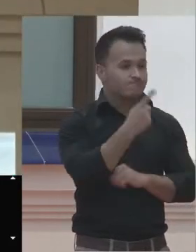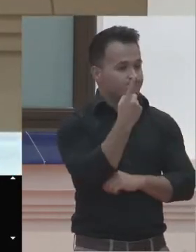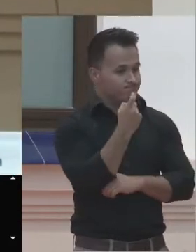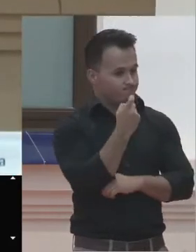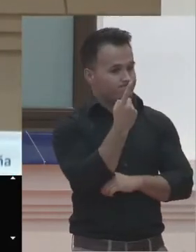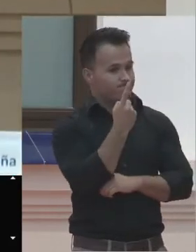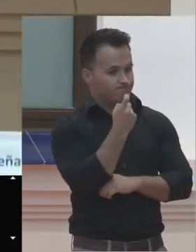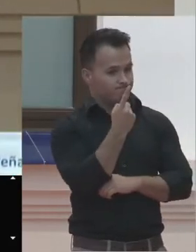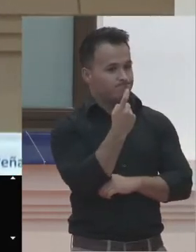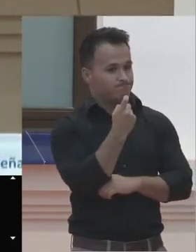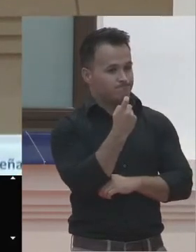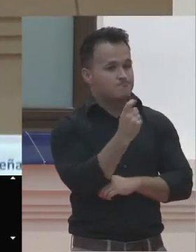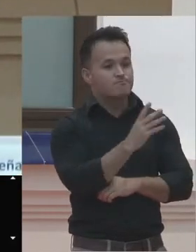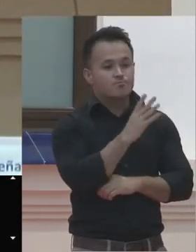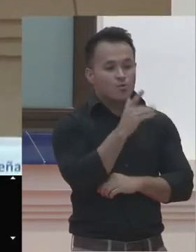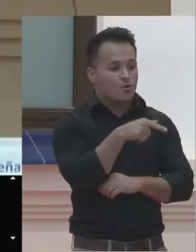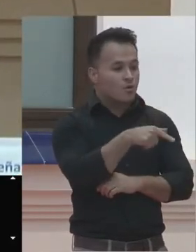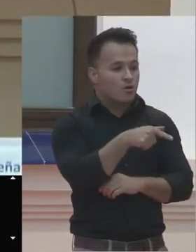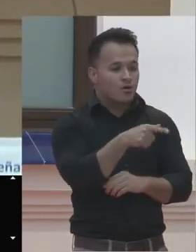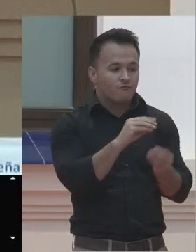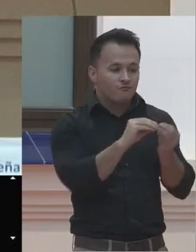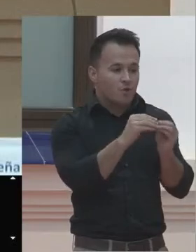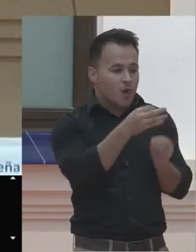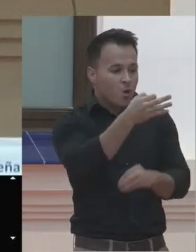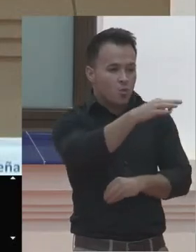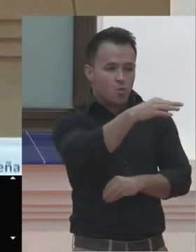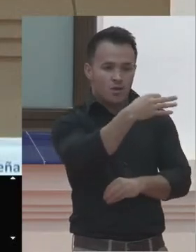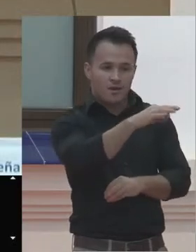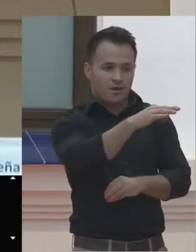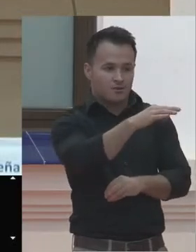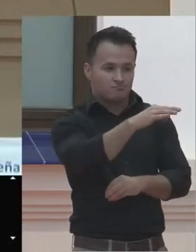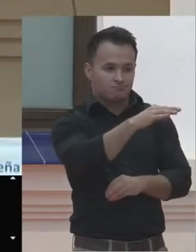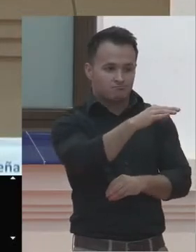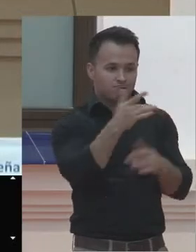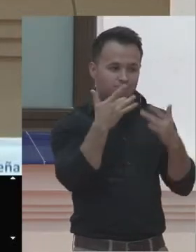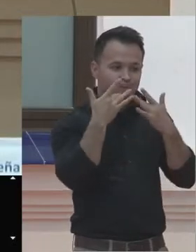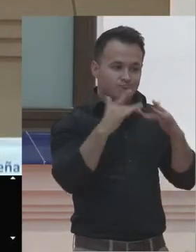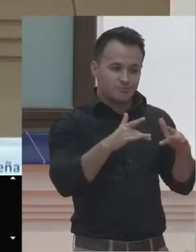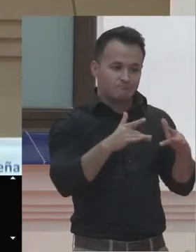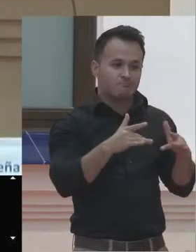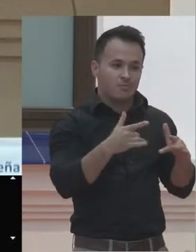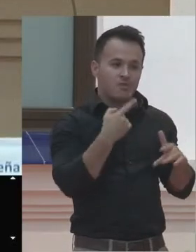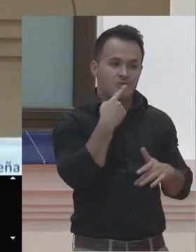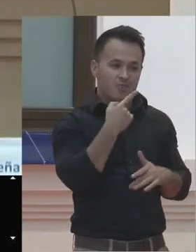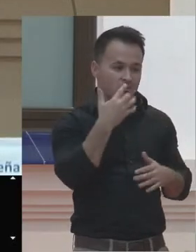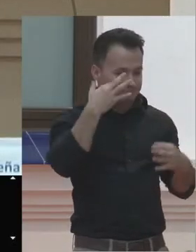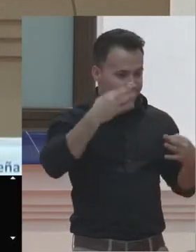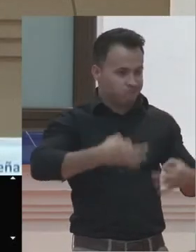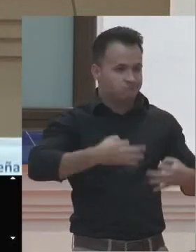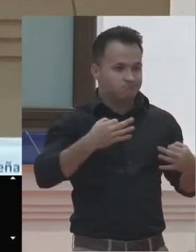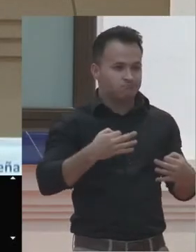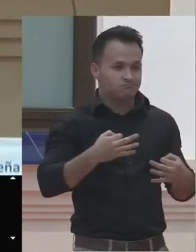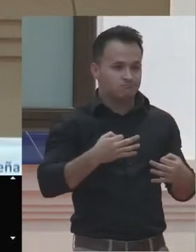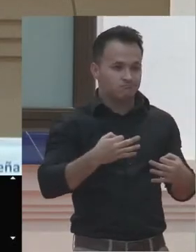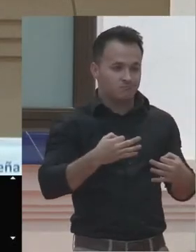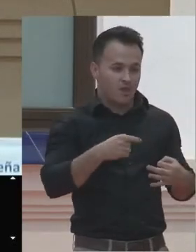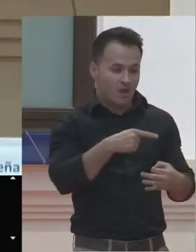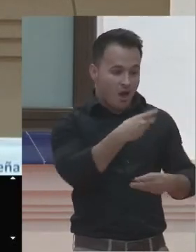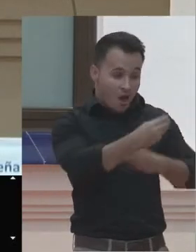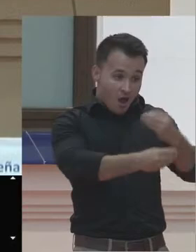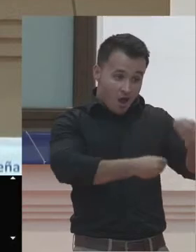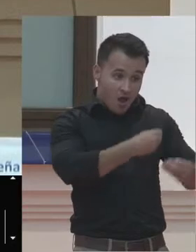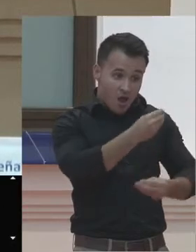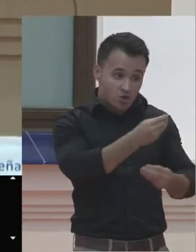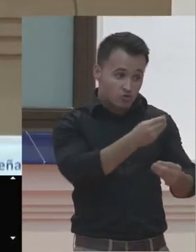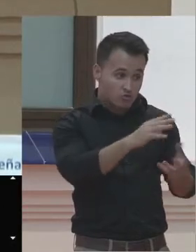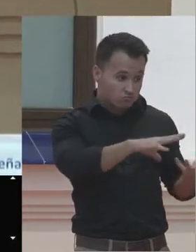necesario porque es la única manera objetiva de determinar que la actuación que se ha llevado a